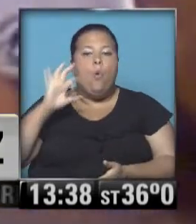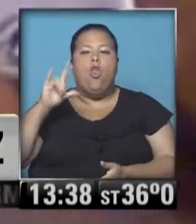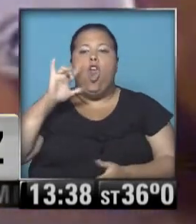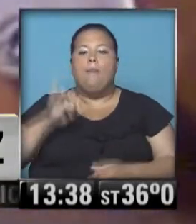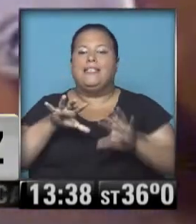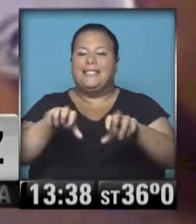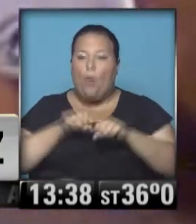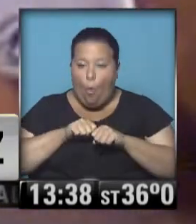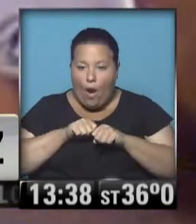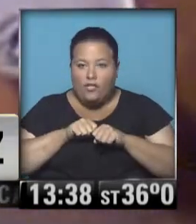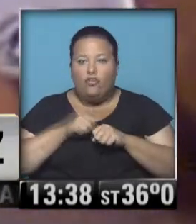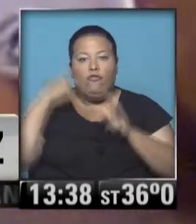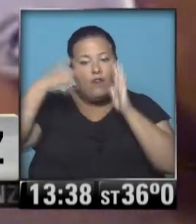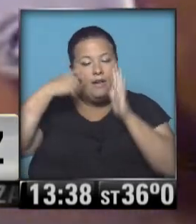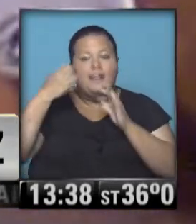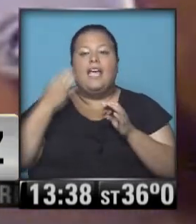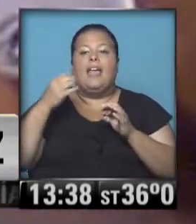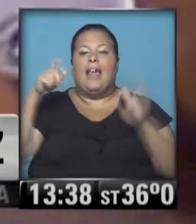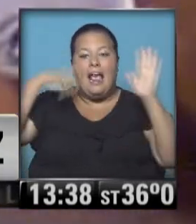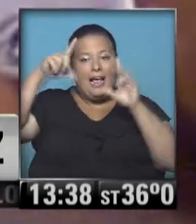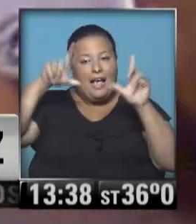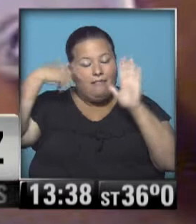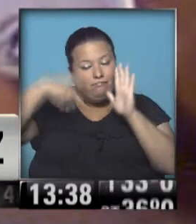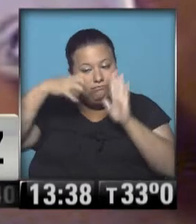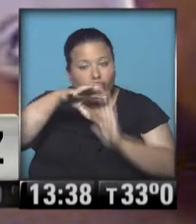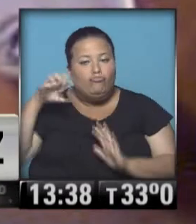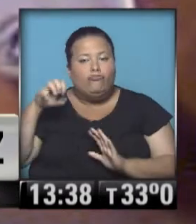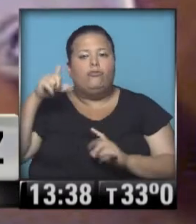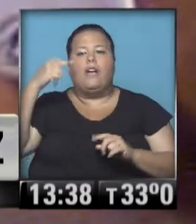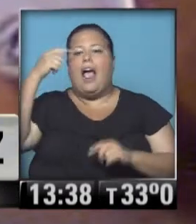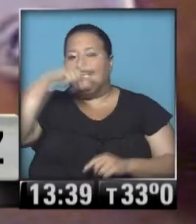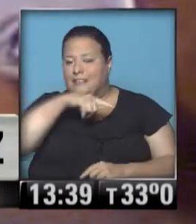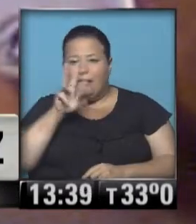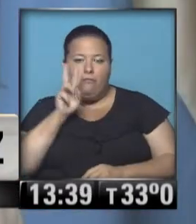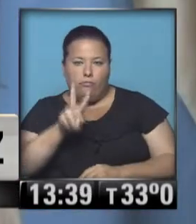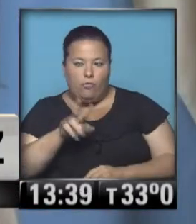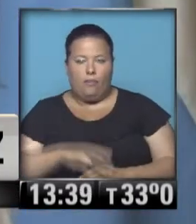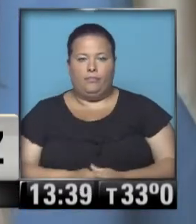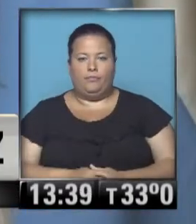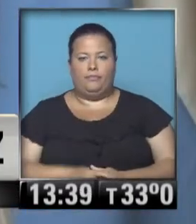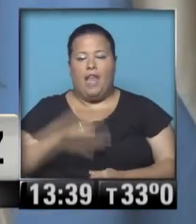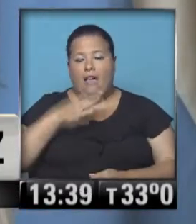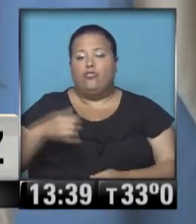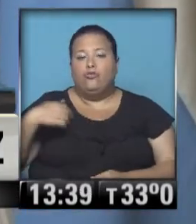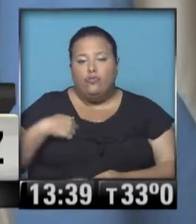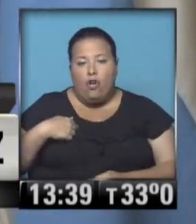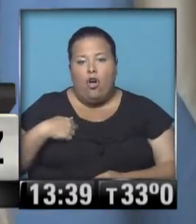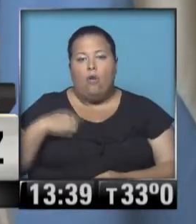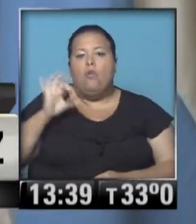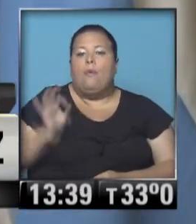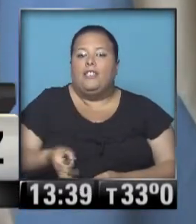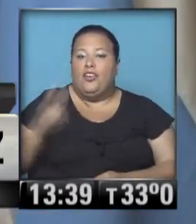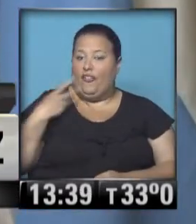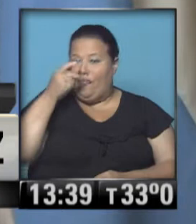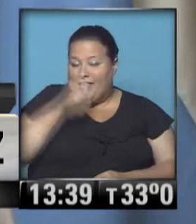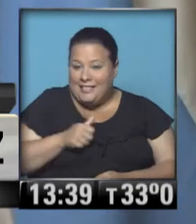secuestro, que fue grabado en exclusiva por una cámara de Visión 7. En realidad yo tomo conocimiento en el fin de